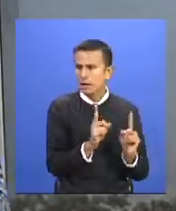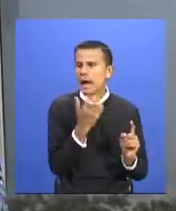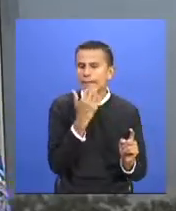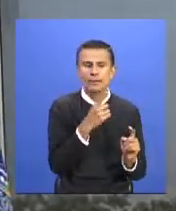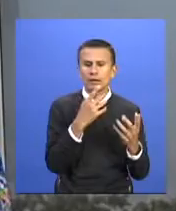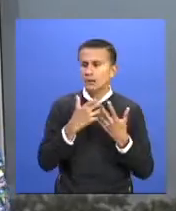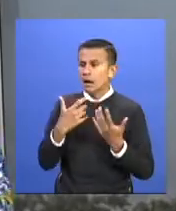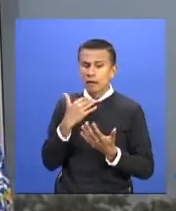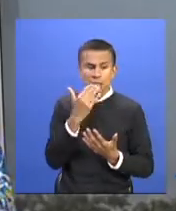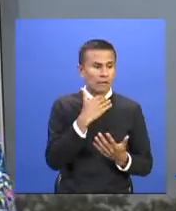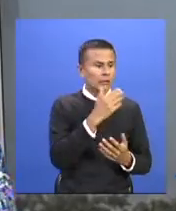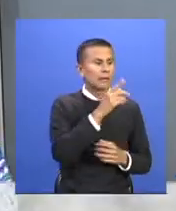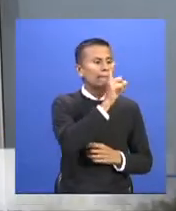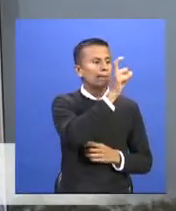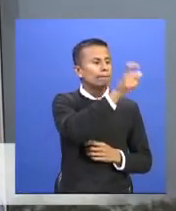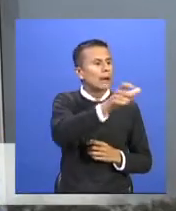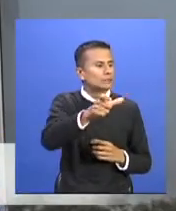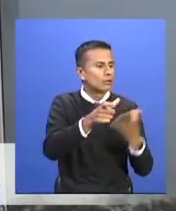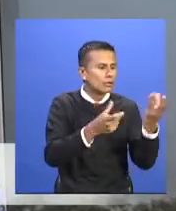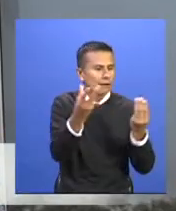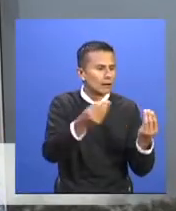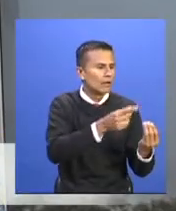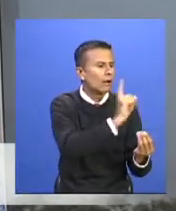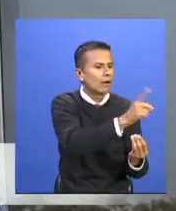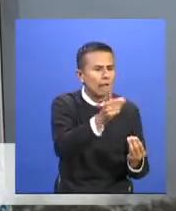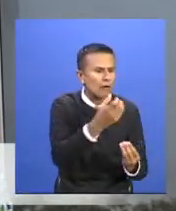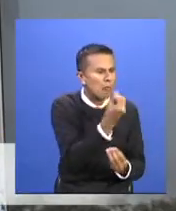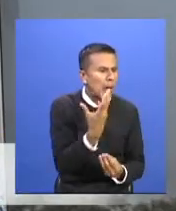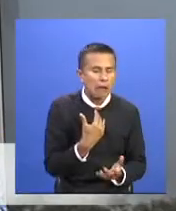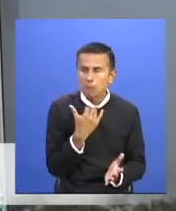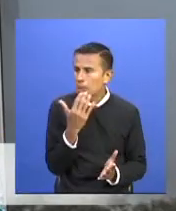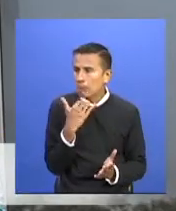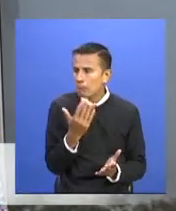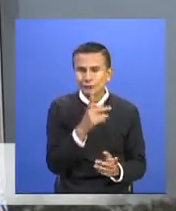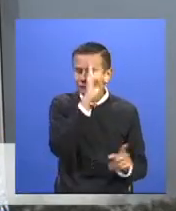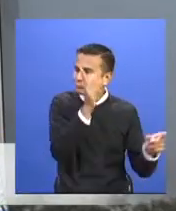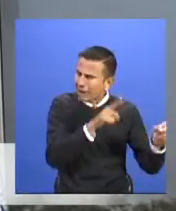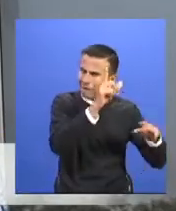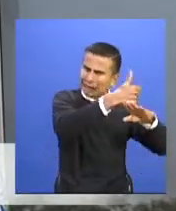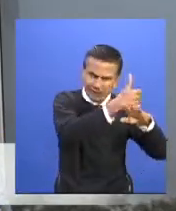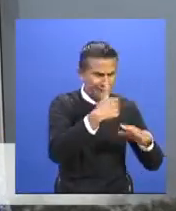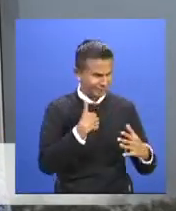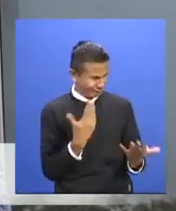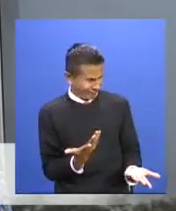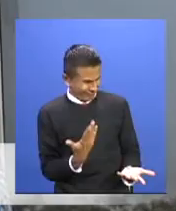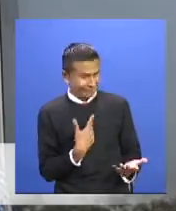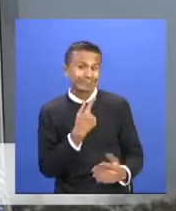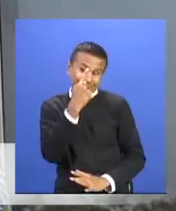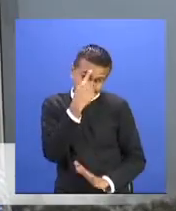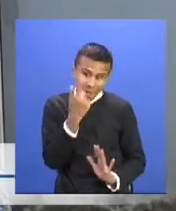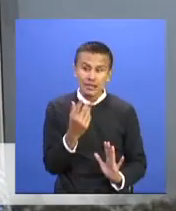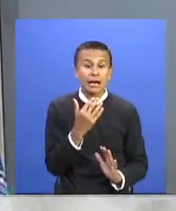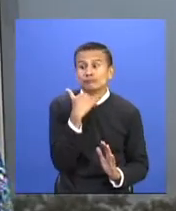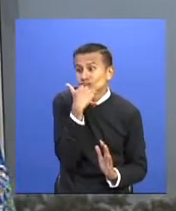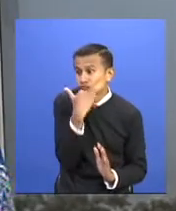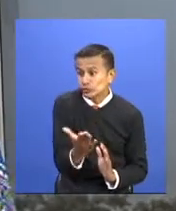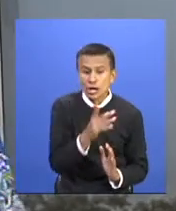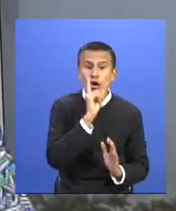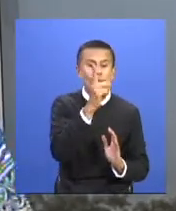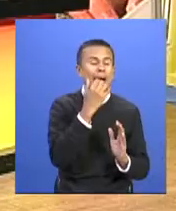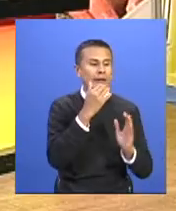claras ni siquiera cuántas personas hay en un departamento, por ejemplo. Entonces, si yo no tengo claro cuántos hay, puede ser que los tenga en una condición